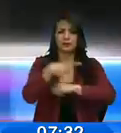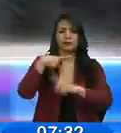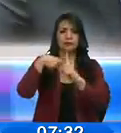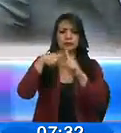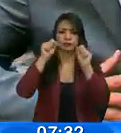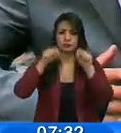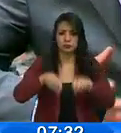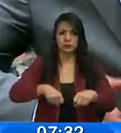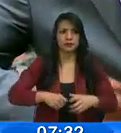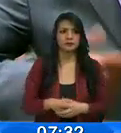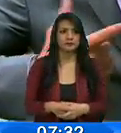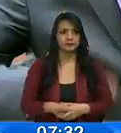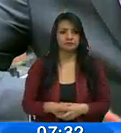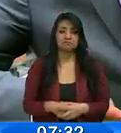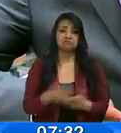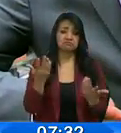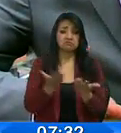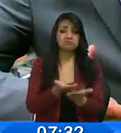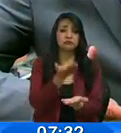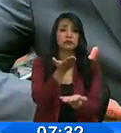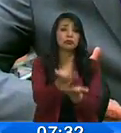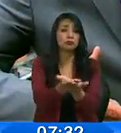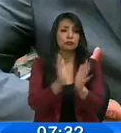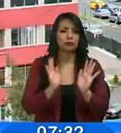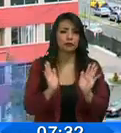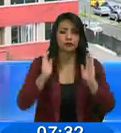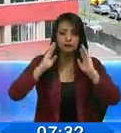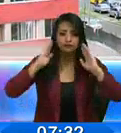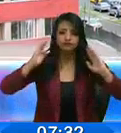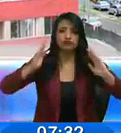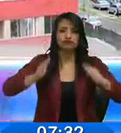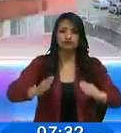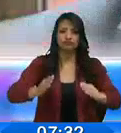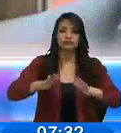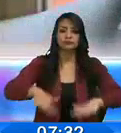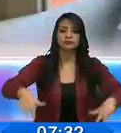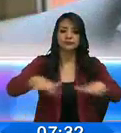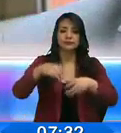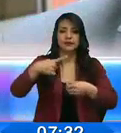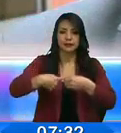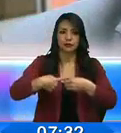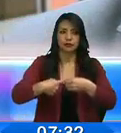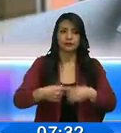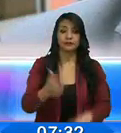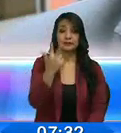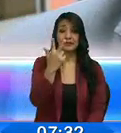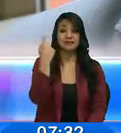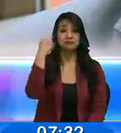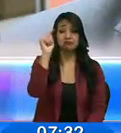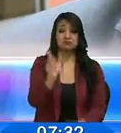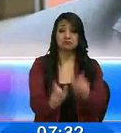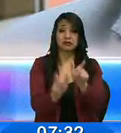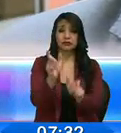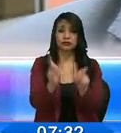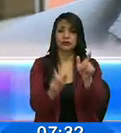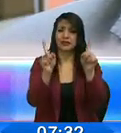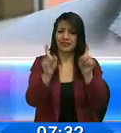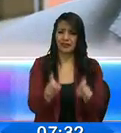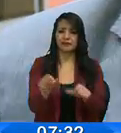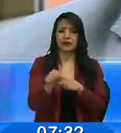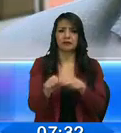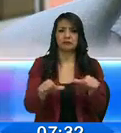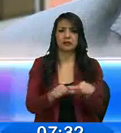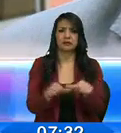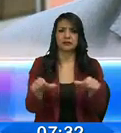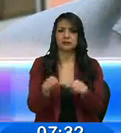definitiva. Desde la alcaldía, Jácome pretende tener mayores atribuciones para la urbe. Quito, con 3 millones de habitantes, debe ser administrada como